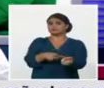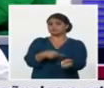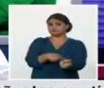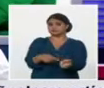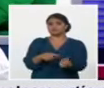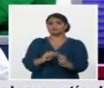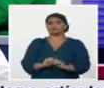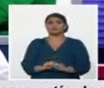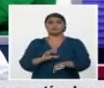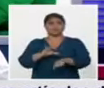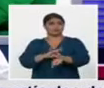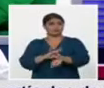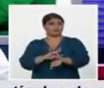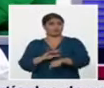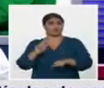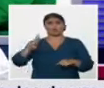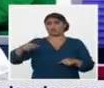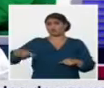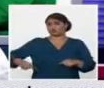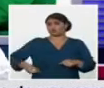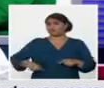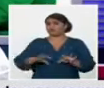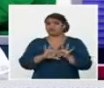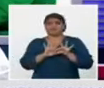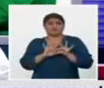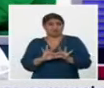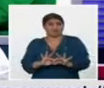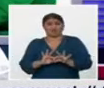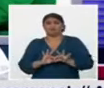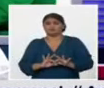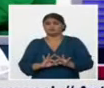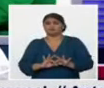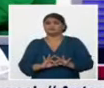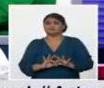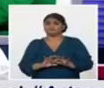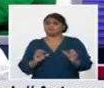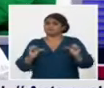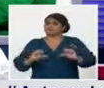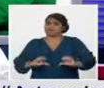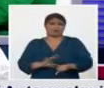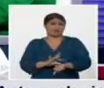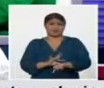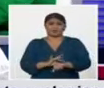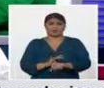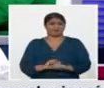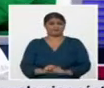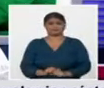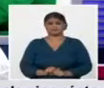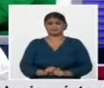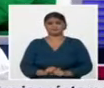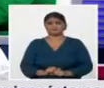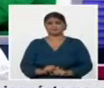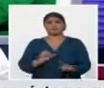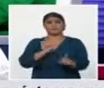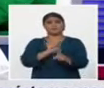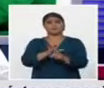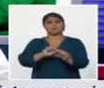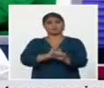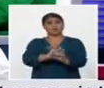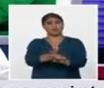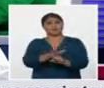crónica, realmente comorbilidades que hacían muy mal el pronóstico, inicialmente con tos y secreción